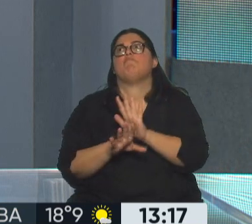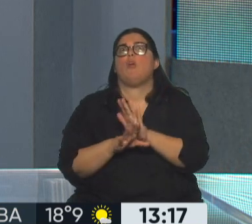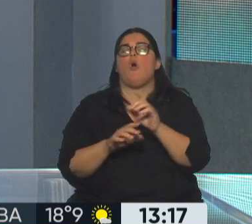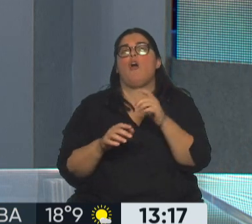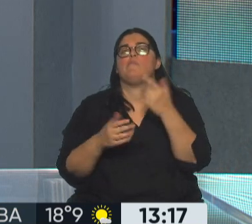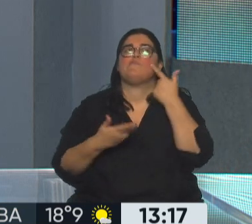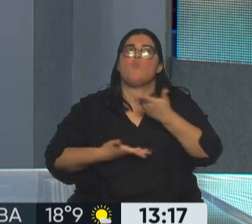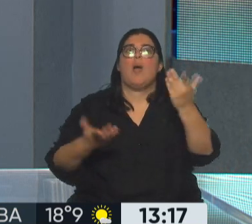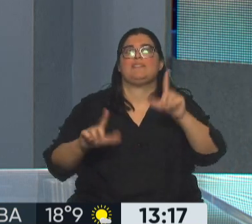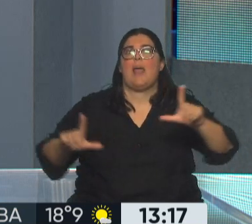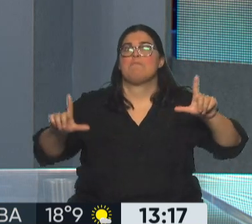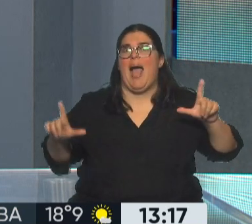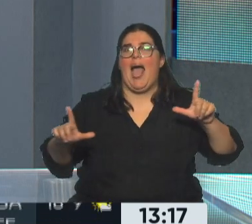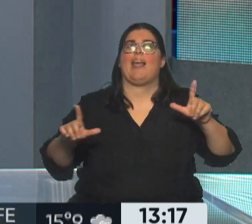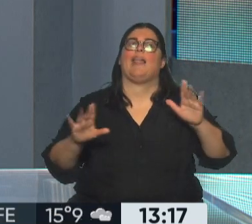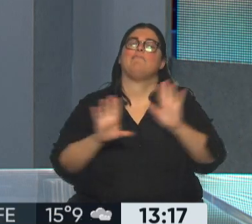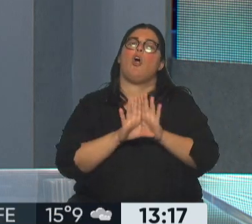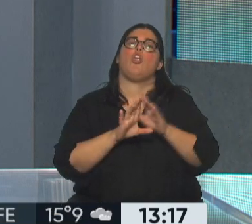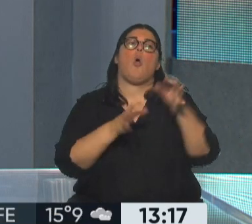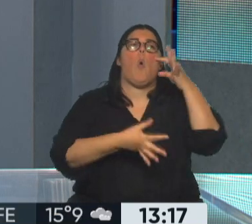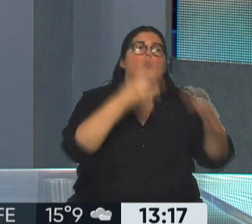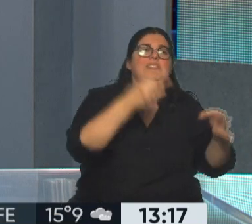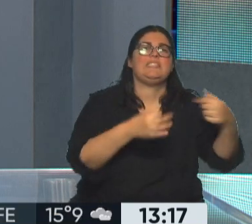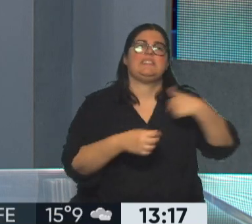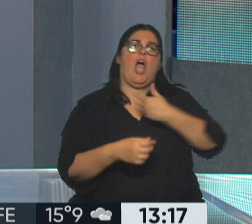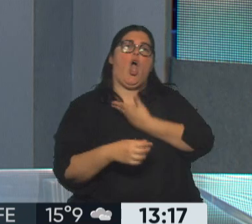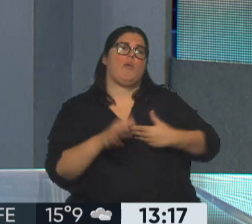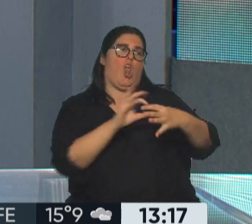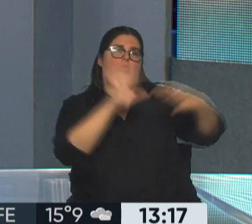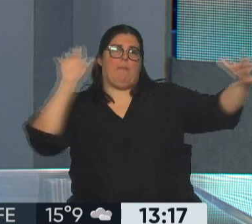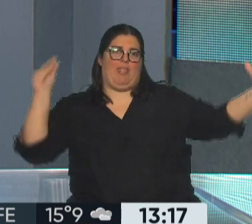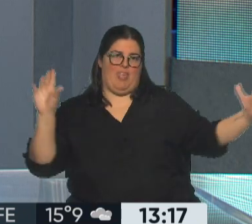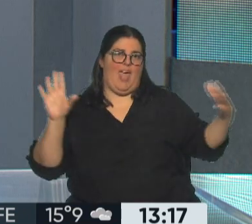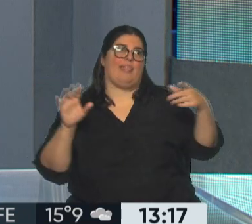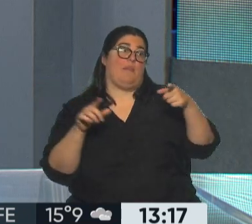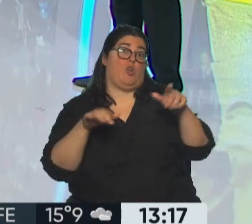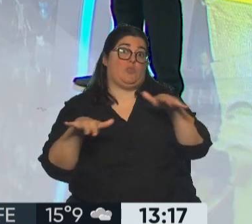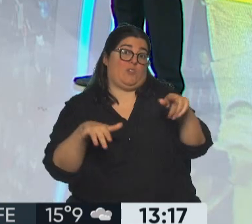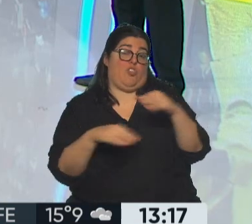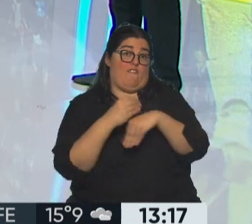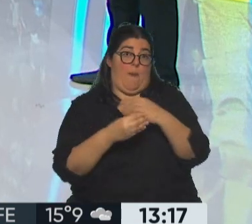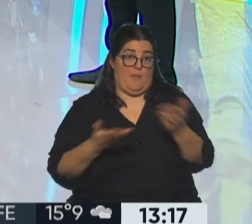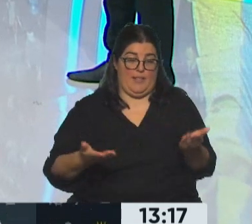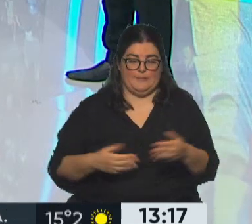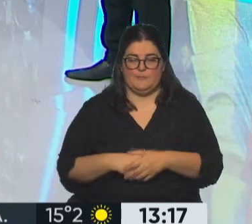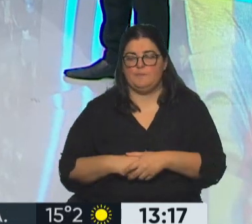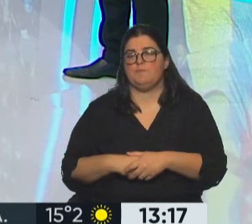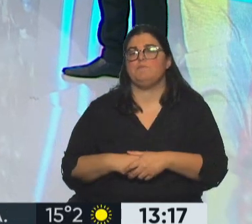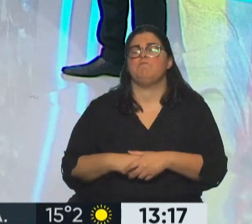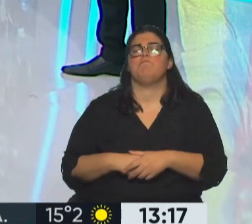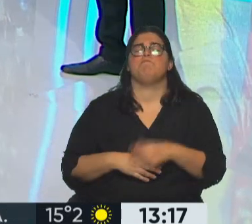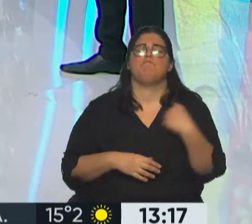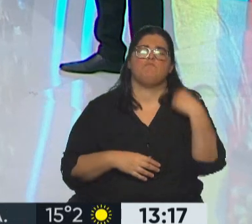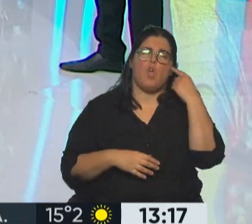imagen y estos gestos de independencia de la justicia frente a estos casos que aquejan a sus familiares. Tal cual, Juan. No, a ver, yo creo que podemos